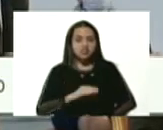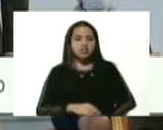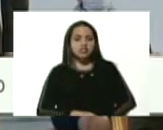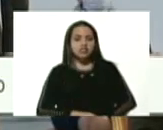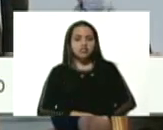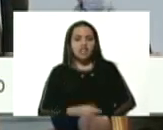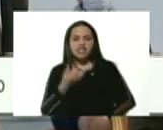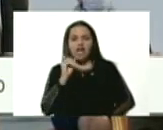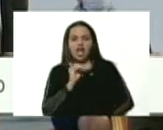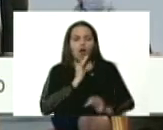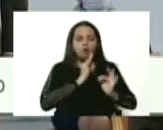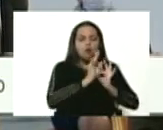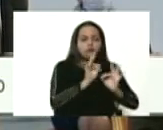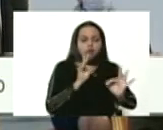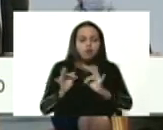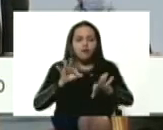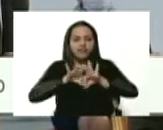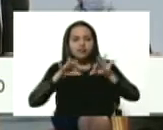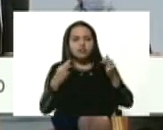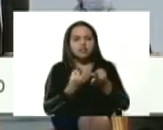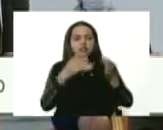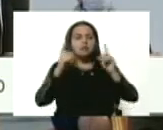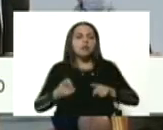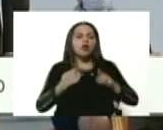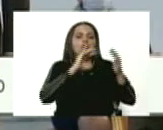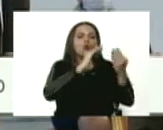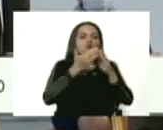han contaminado a sus familias y sus comunidades.